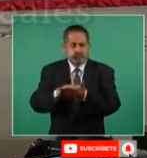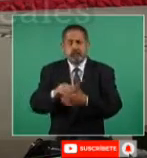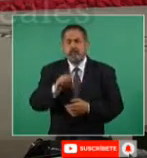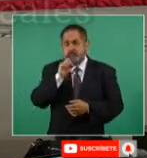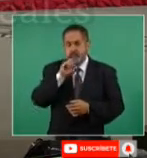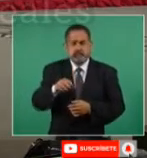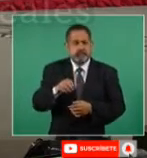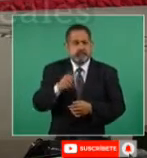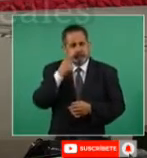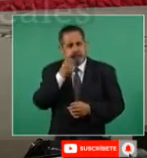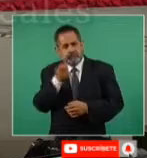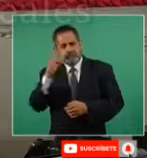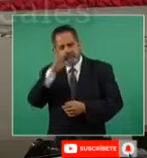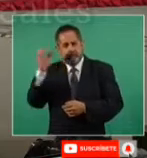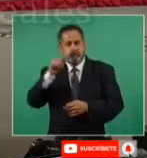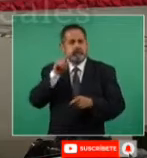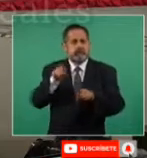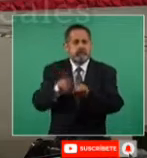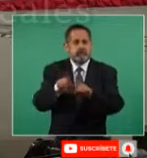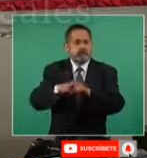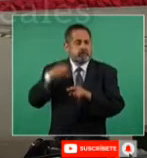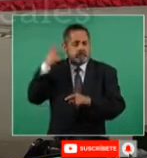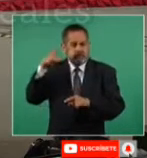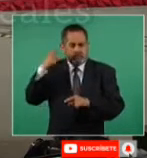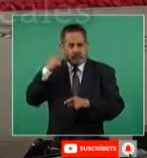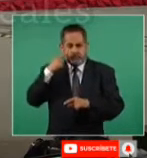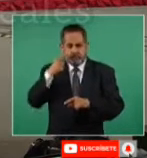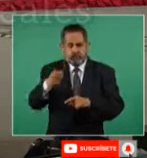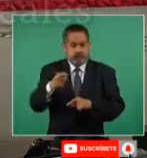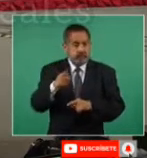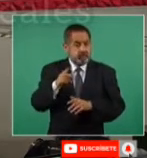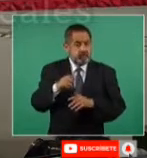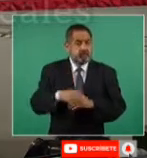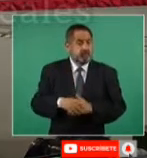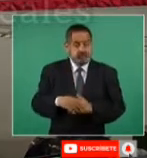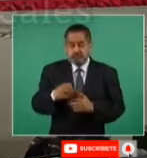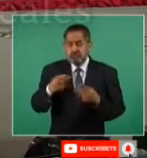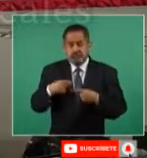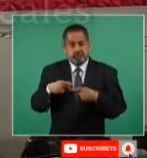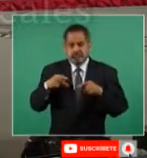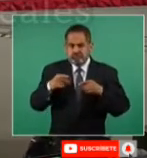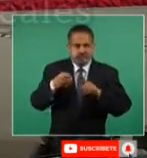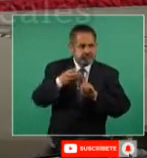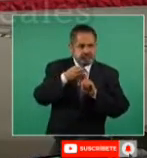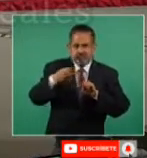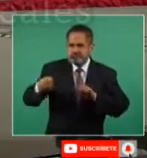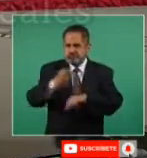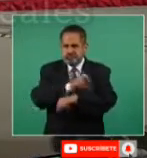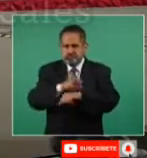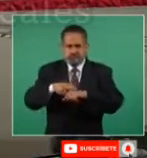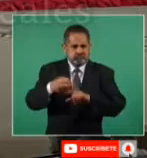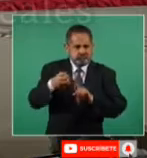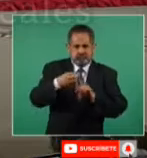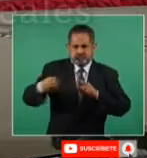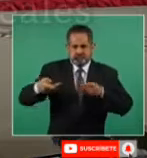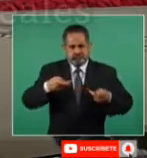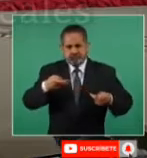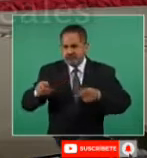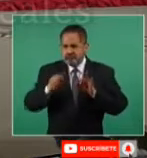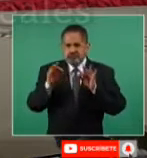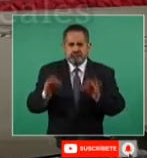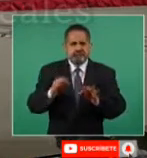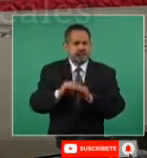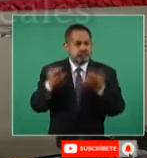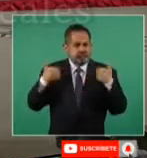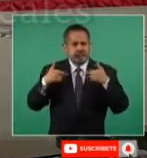tenemos ahí unas fotografías de Puebla. Hubo una gran coordinación, una gran participación de los